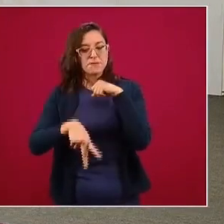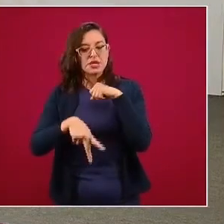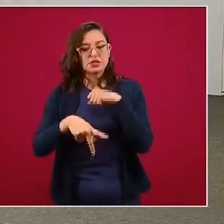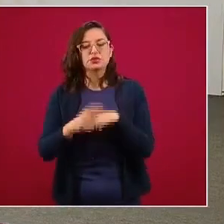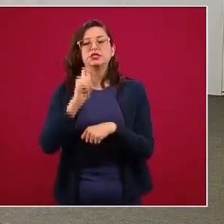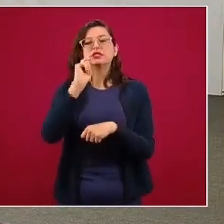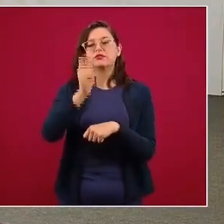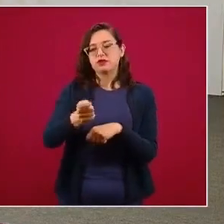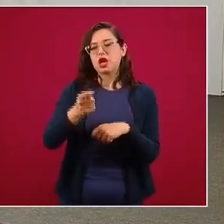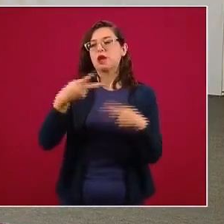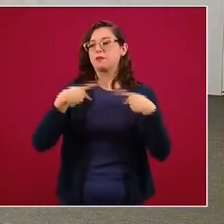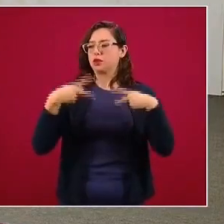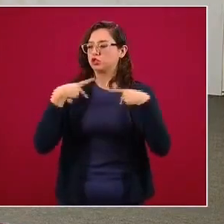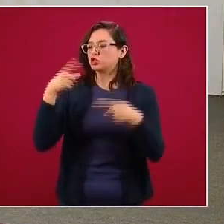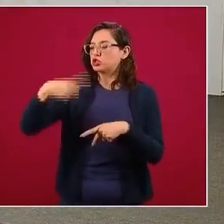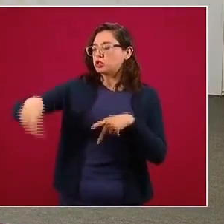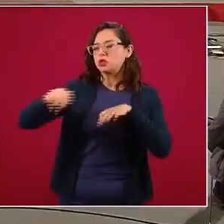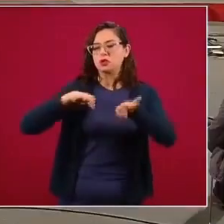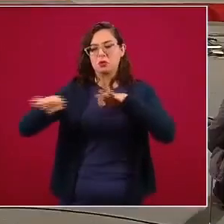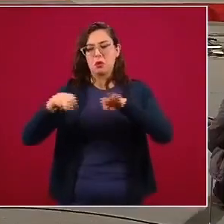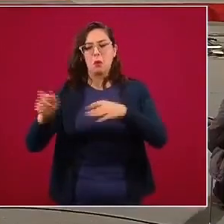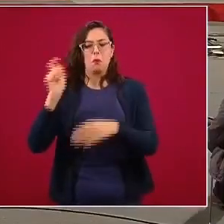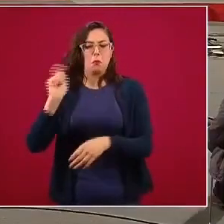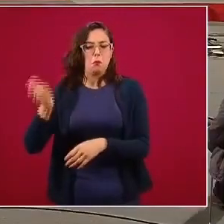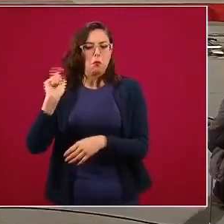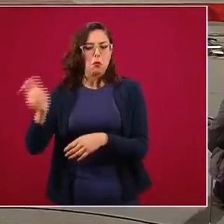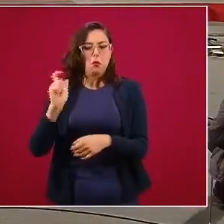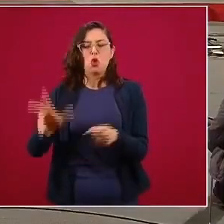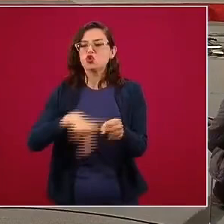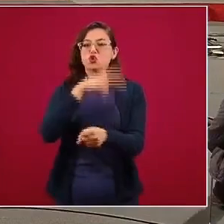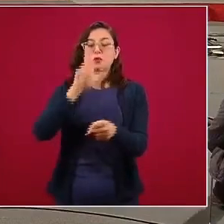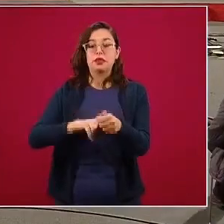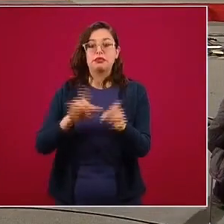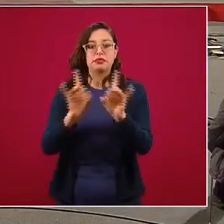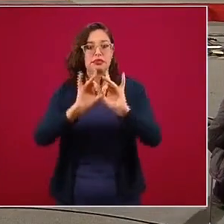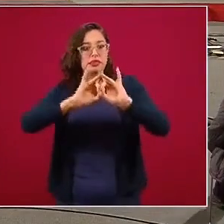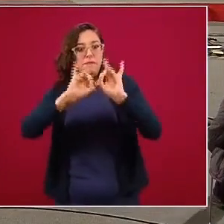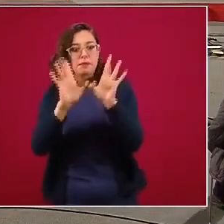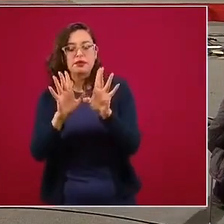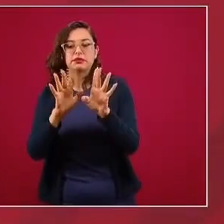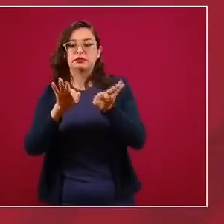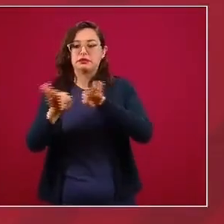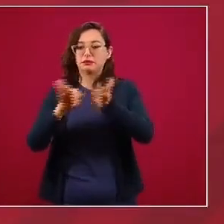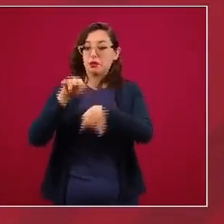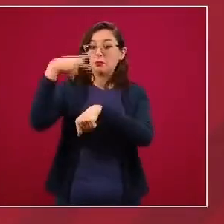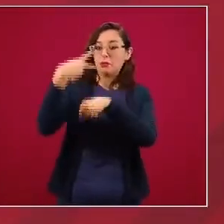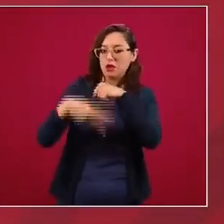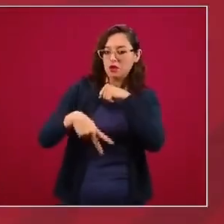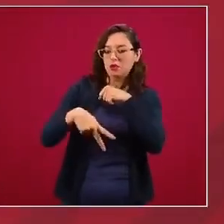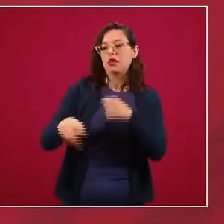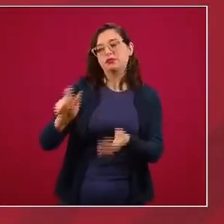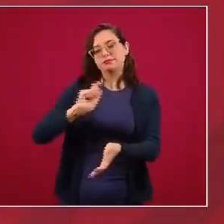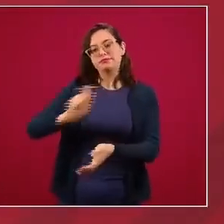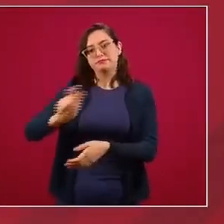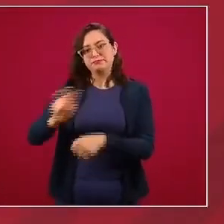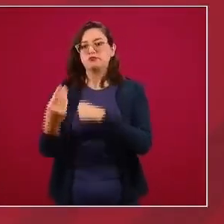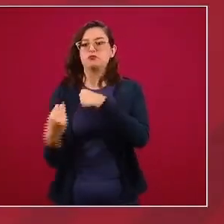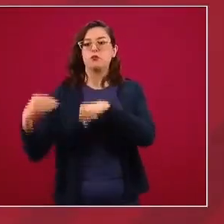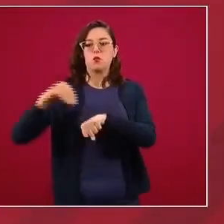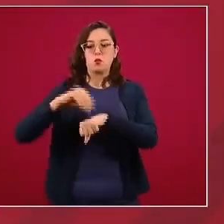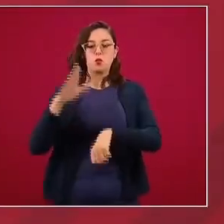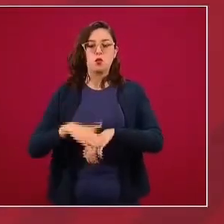a los salarios de los trabajadoras y trabajadores de la salud desde hace mucho tiempo. No tengo idea cuándo se puso. Lo cierto